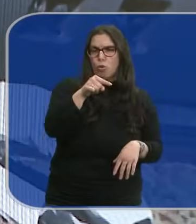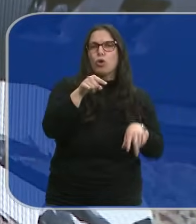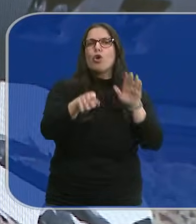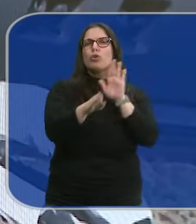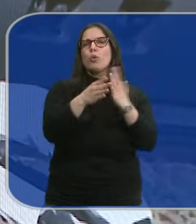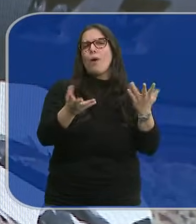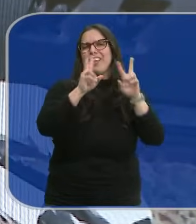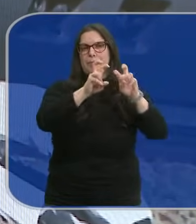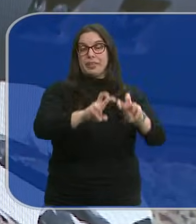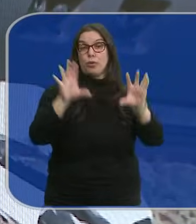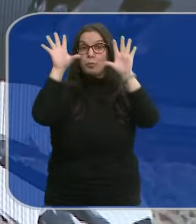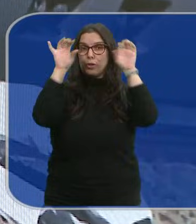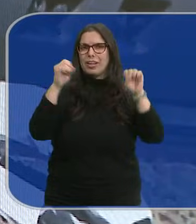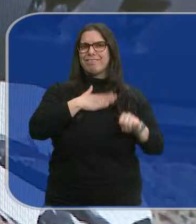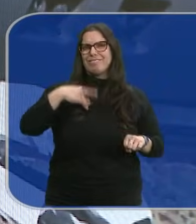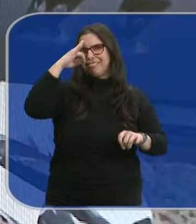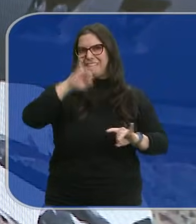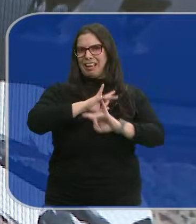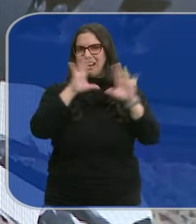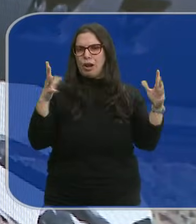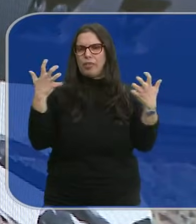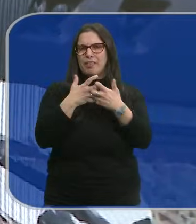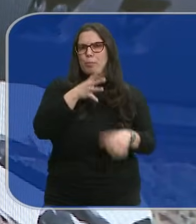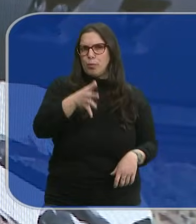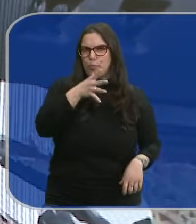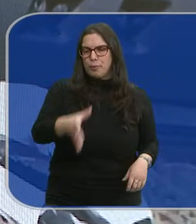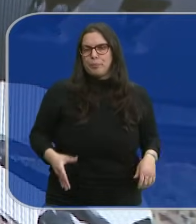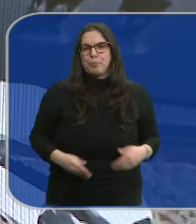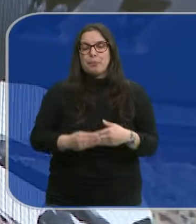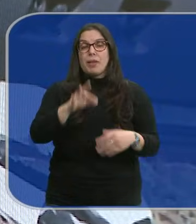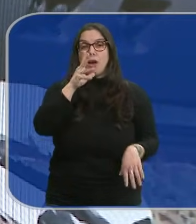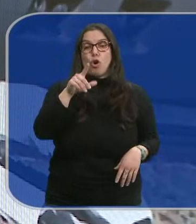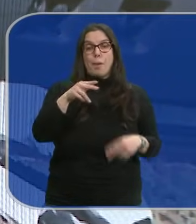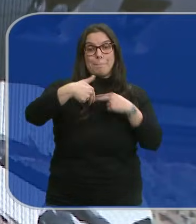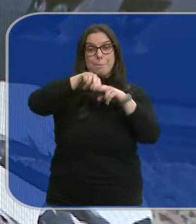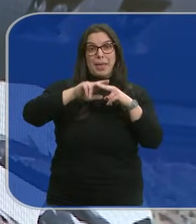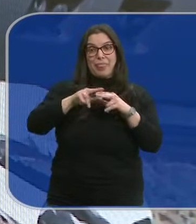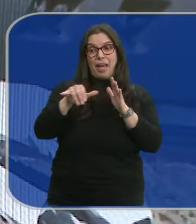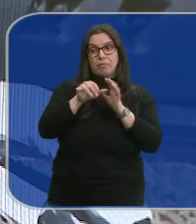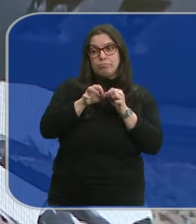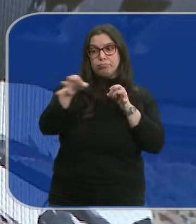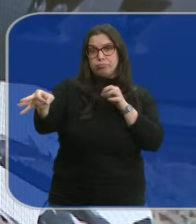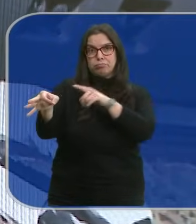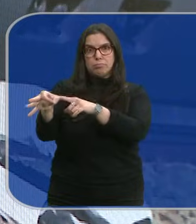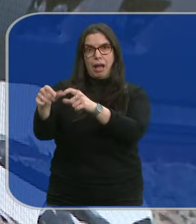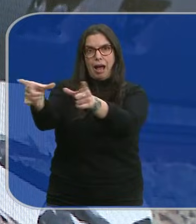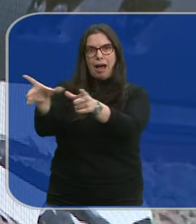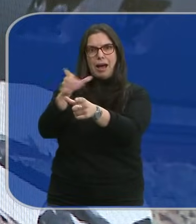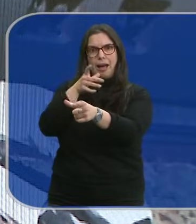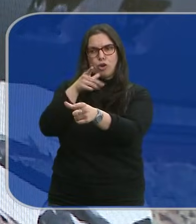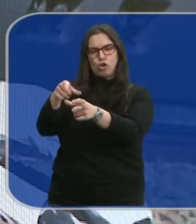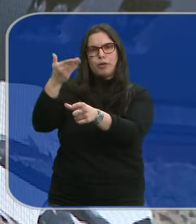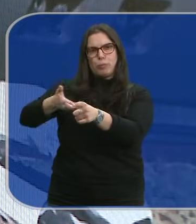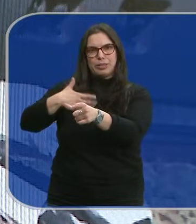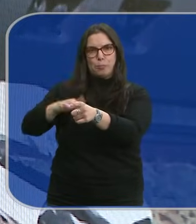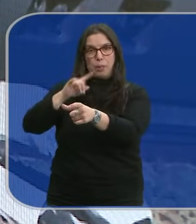las investigaciones. La Guardia Civil trata de esclarecer las causas del accidente. Ahora ha aparecido una pieza cerca de un arroyo que puede ser determinante. De los